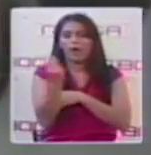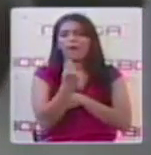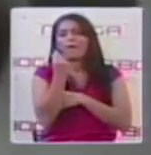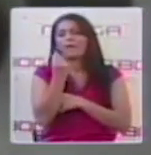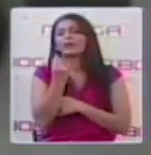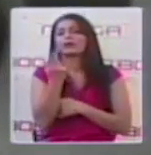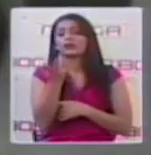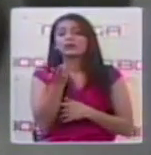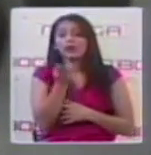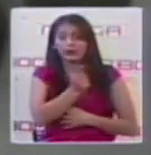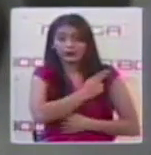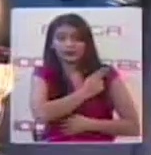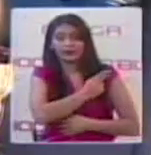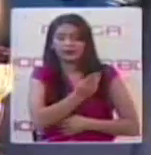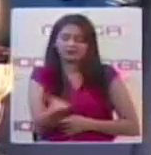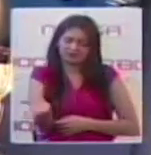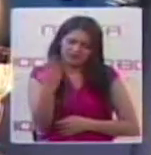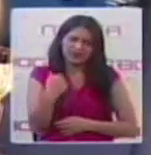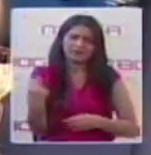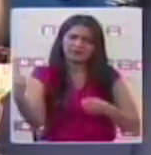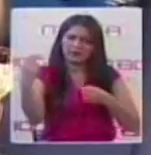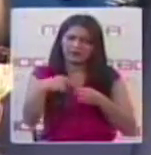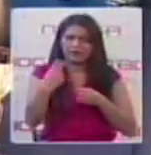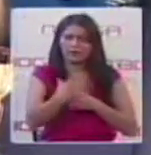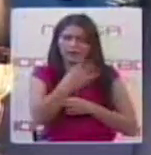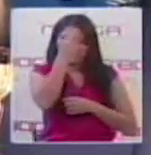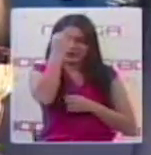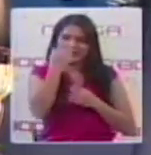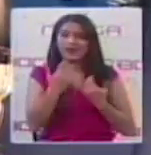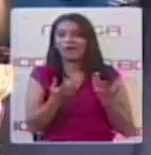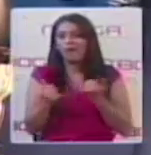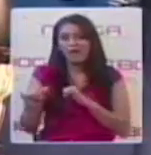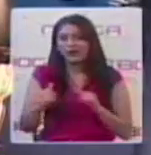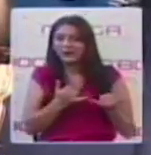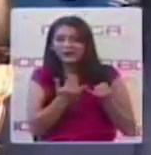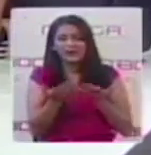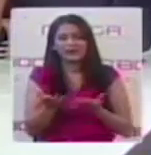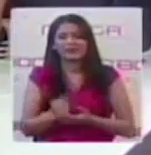los universitarios, participen porque van a aprender y van a jugar. Claro que sí,